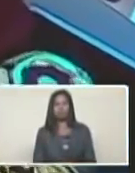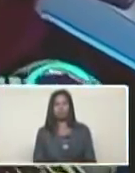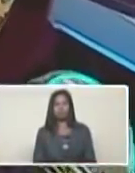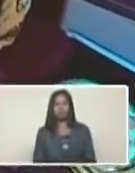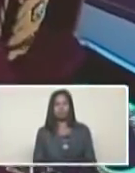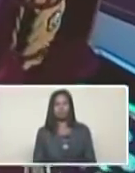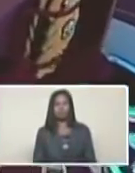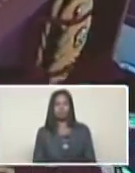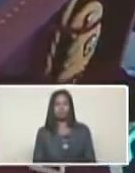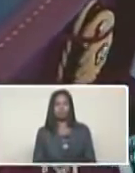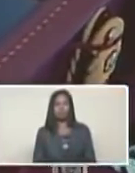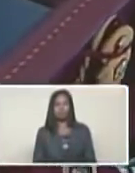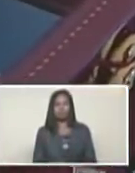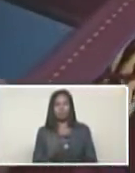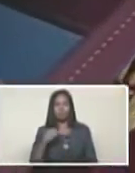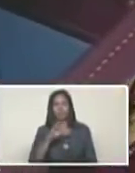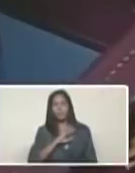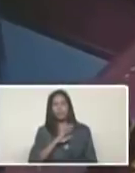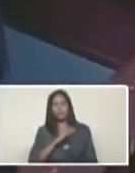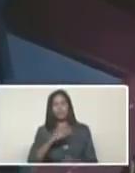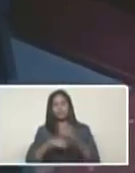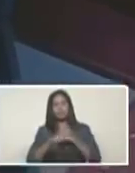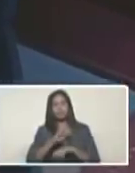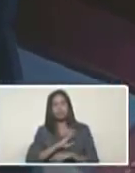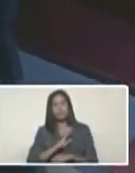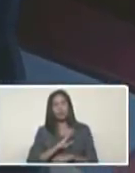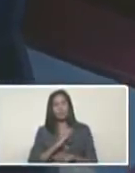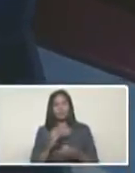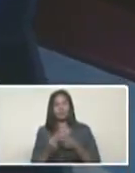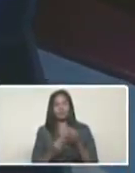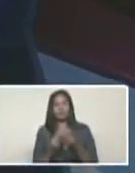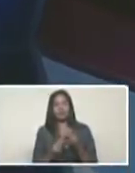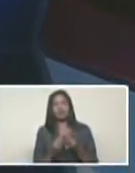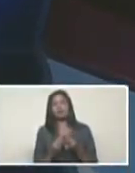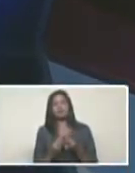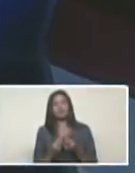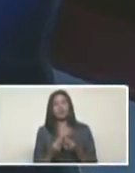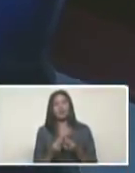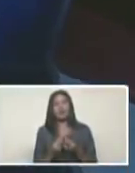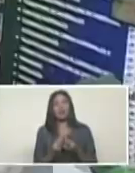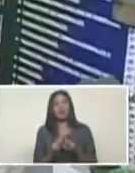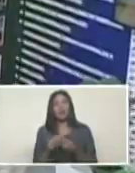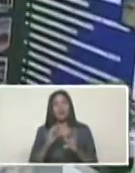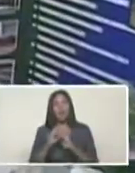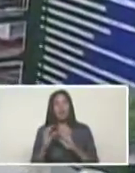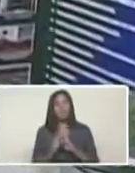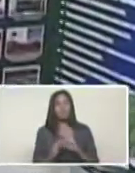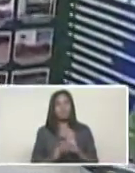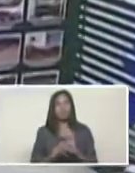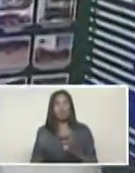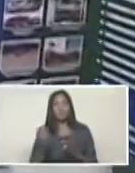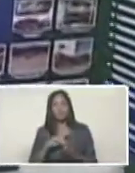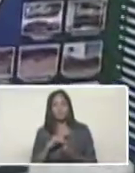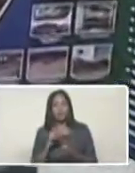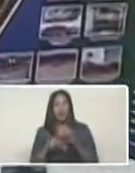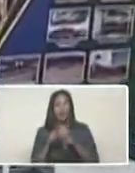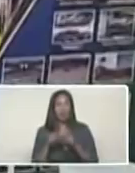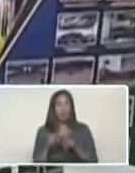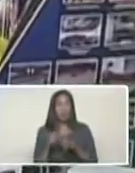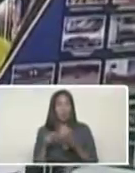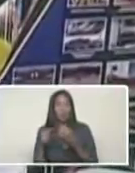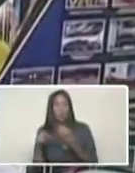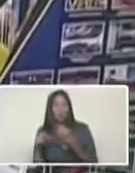El Comando de Defensa Aeroespacial, que comanda directamente el comandante estratégico. Y bueno, hay algunos